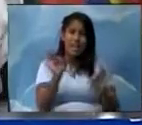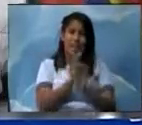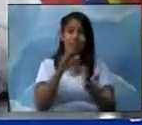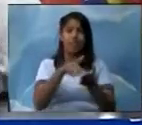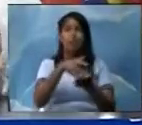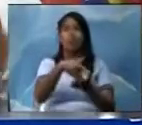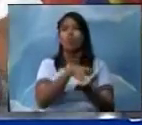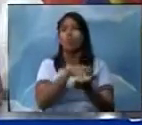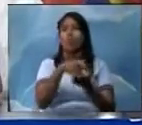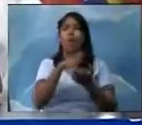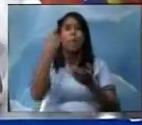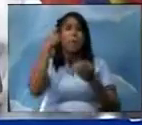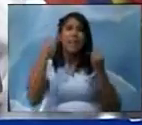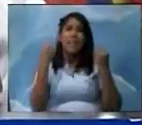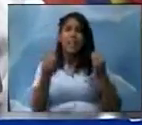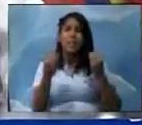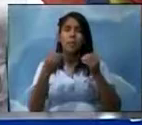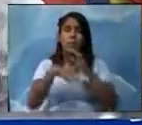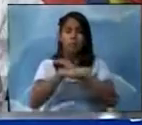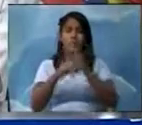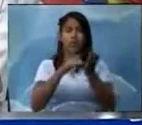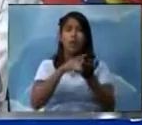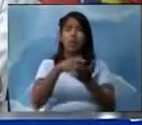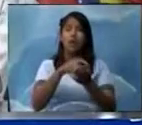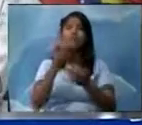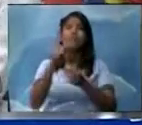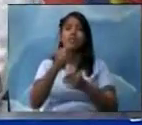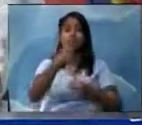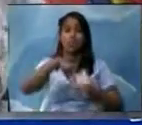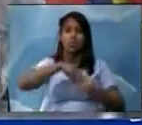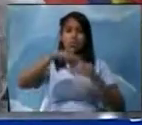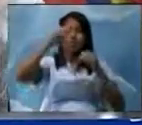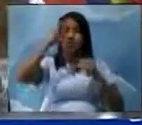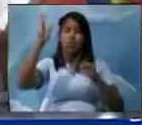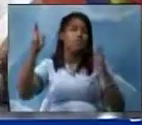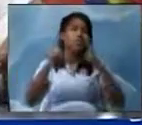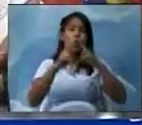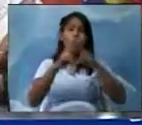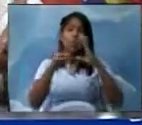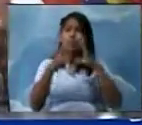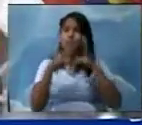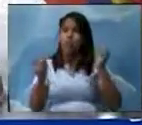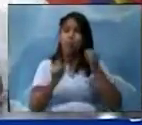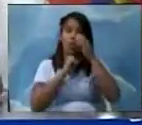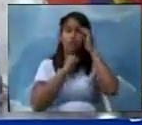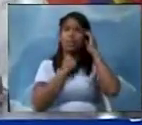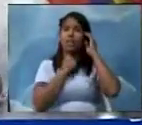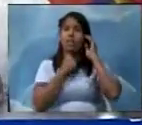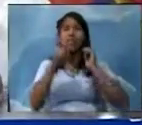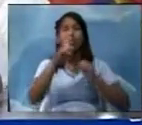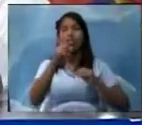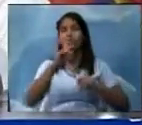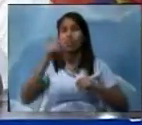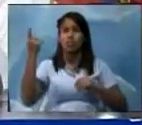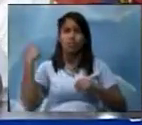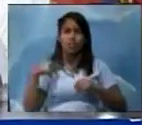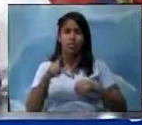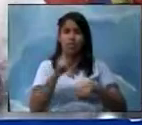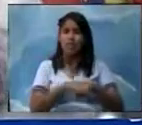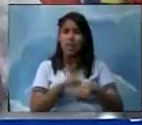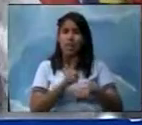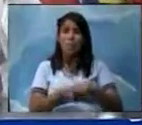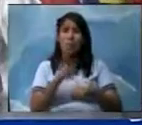duda para qué vamos a dudar si nuestro Dios conoce los secretos él conoce los